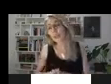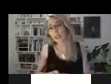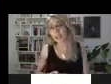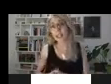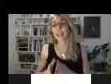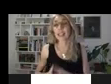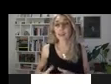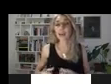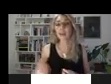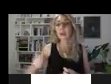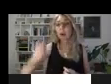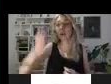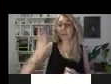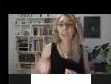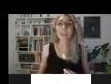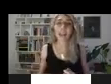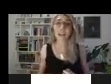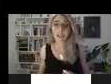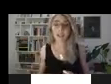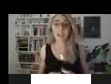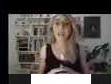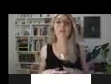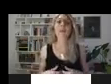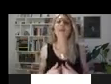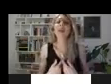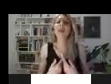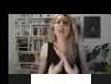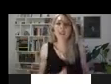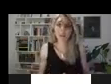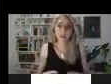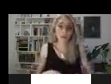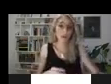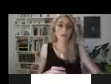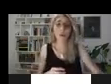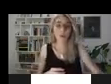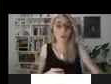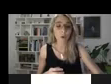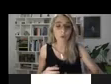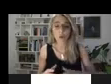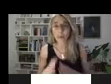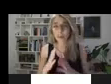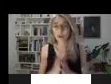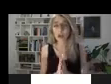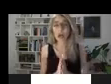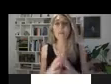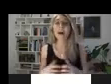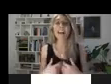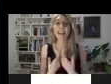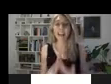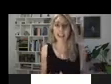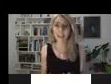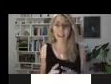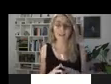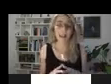recurso en general de las subastas nos permite tal vez datos más fidedignos o información